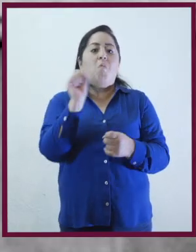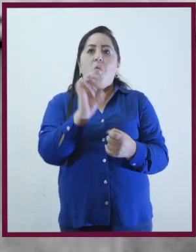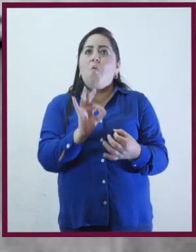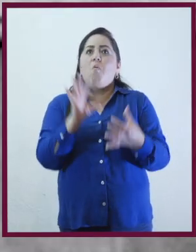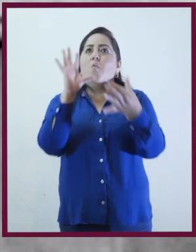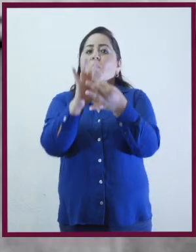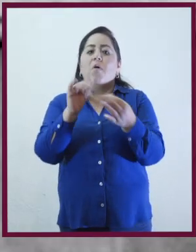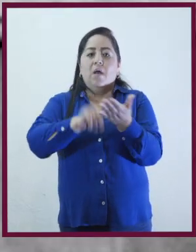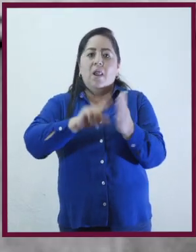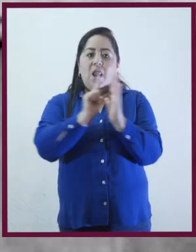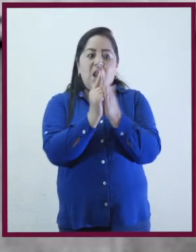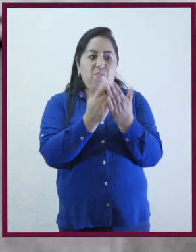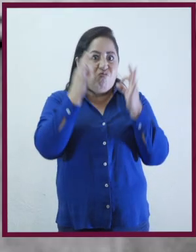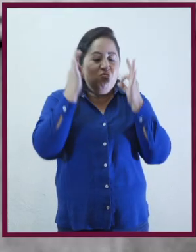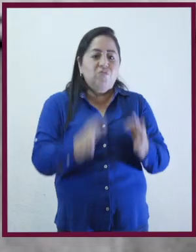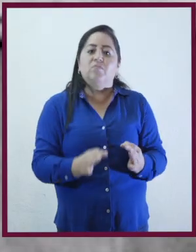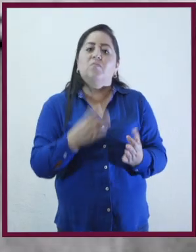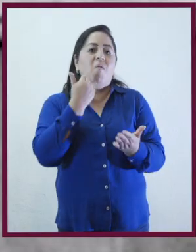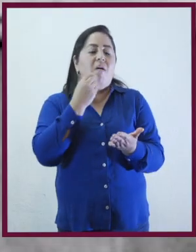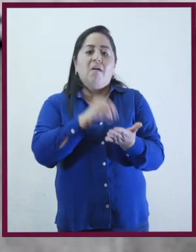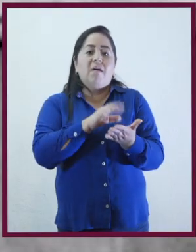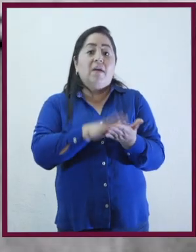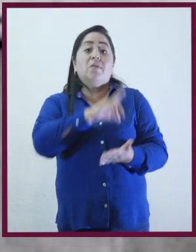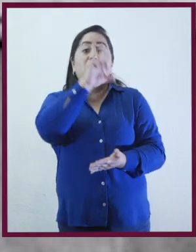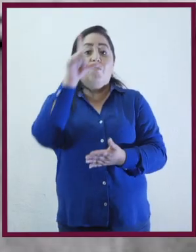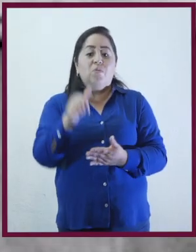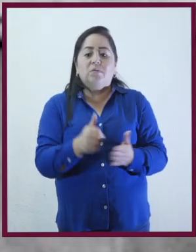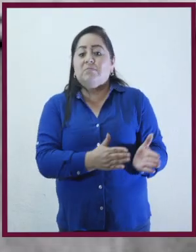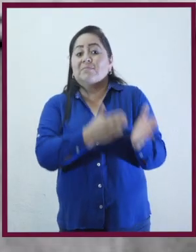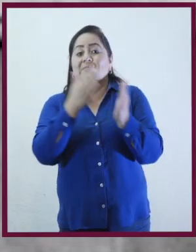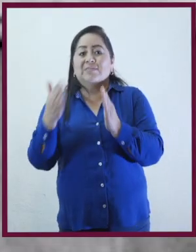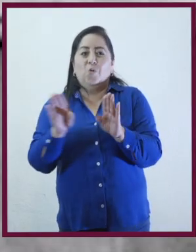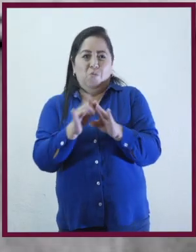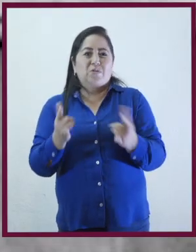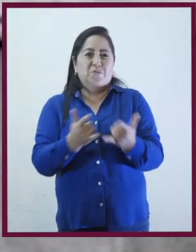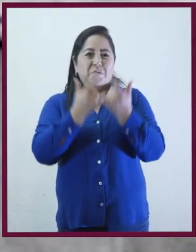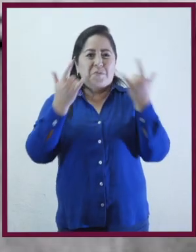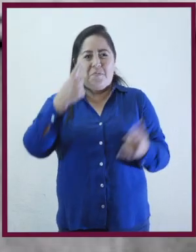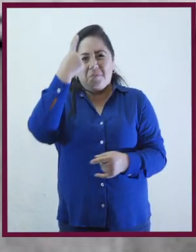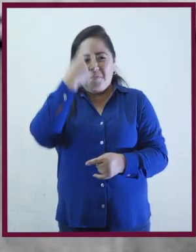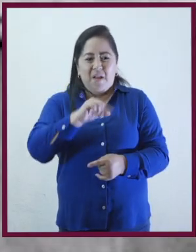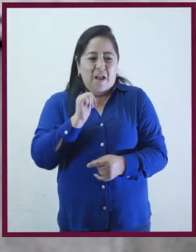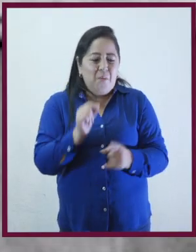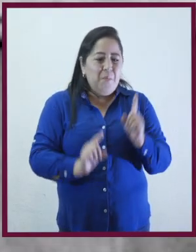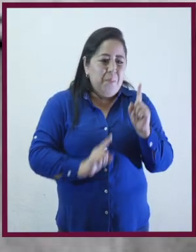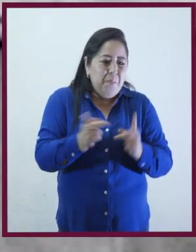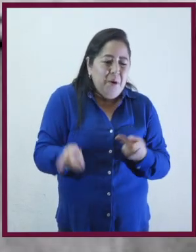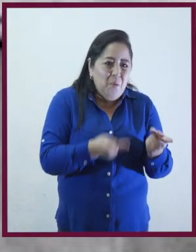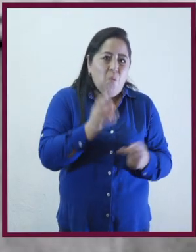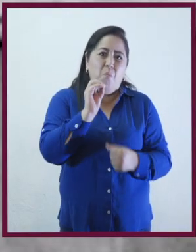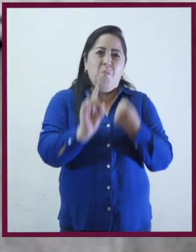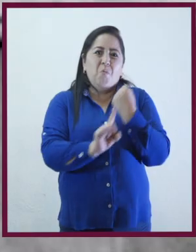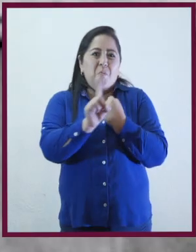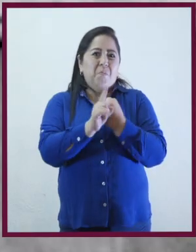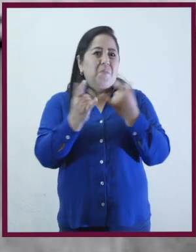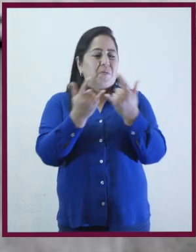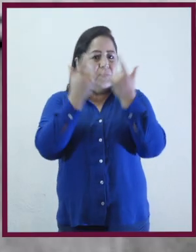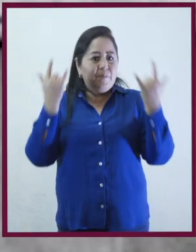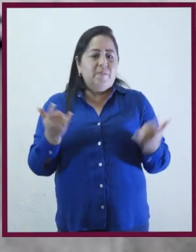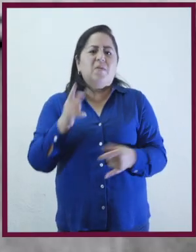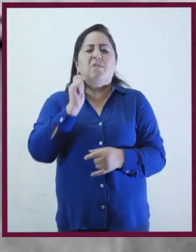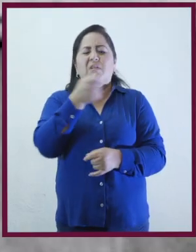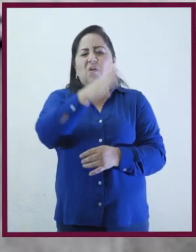cuenta en los libros oficiales. Al camino que sigue un historiador para resolver una pregunta o un problema histórico,